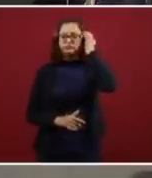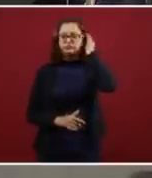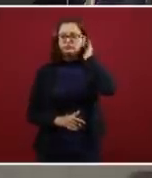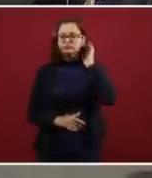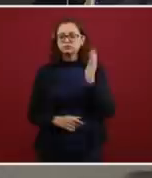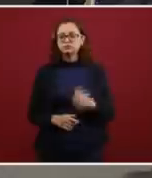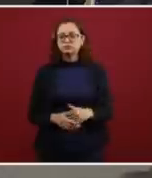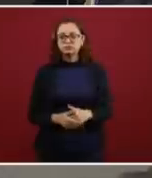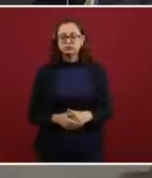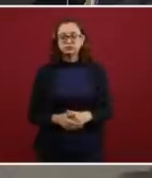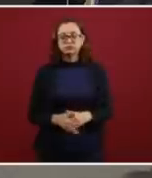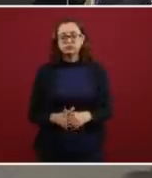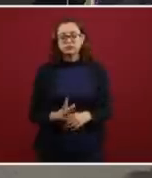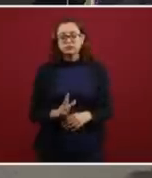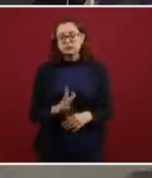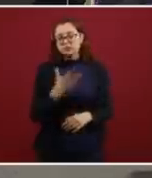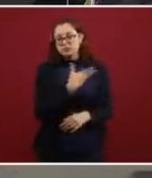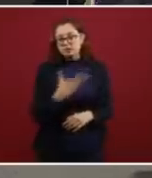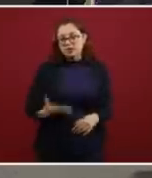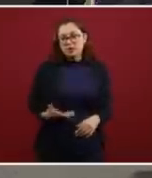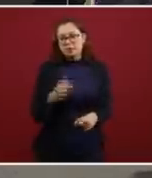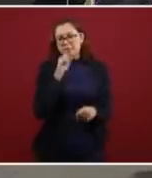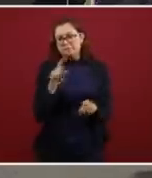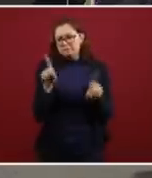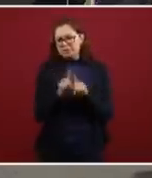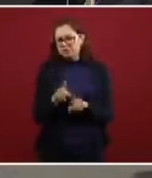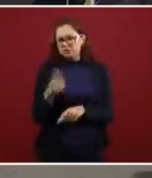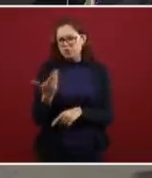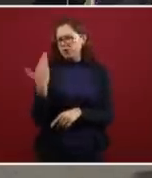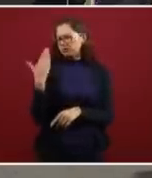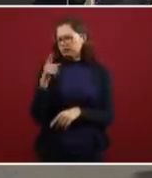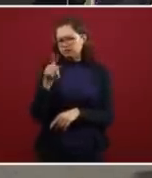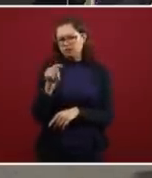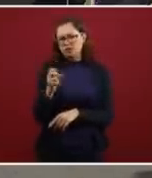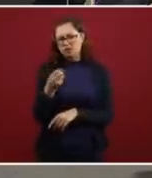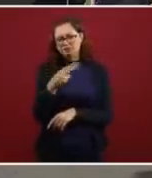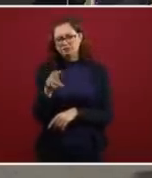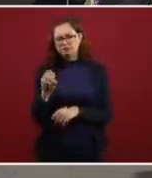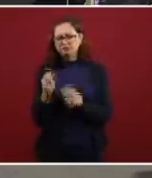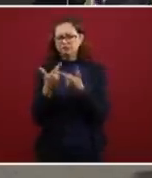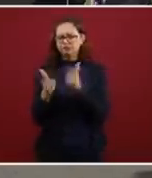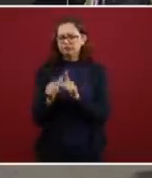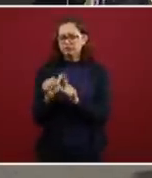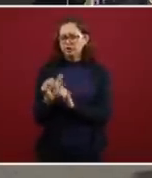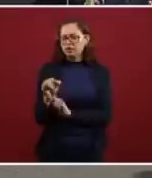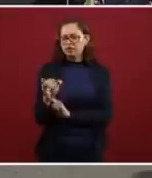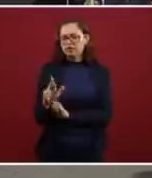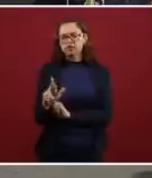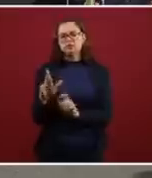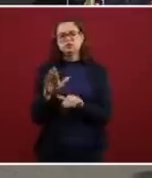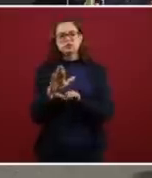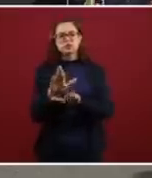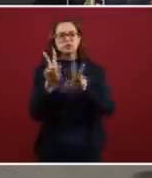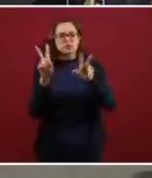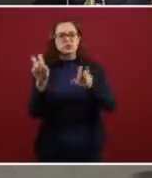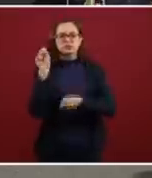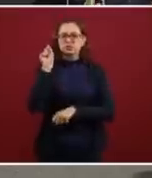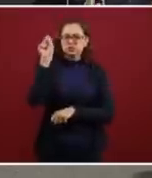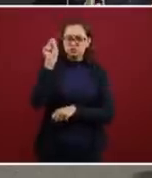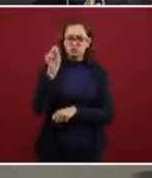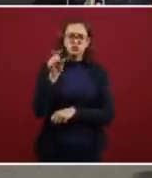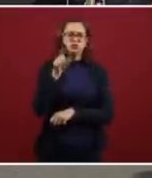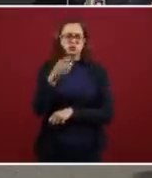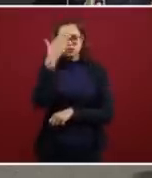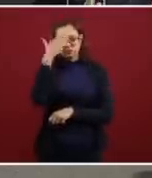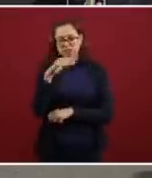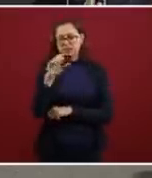Retomando un poco la pregunta de Toño Morales de Grupo ASIR con el tema de los sindicatos, usted sabe que en la Secretaría del Trabajo y